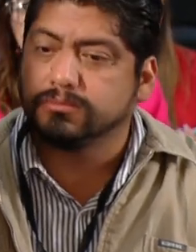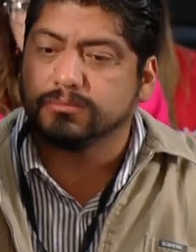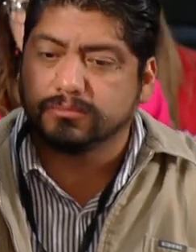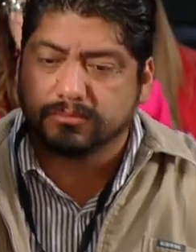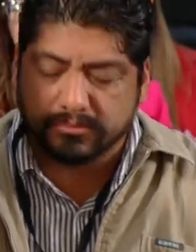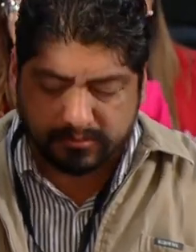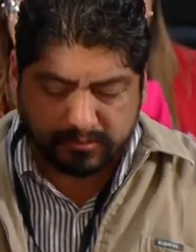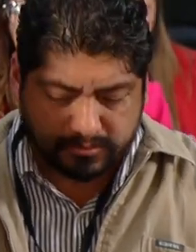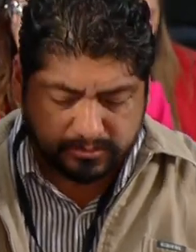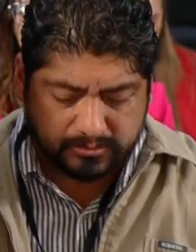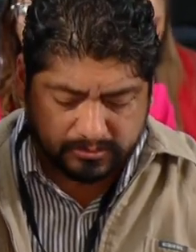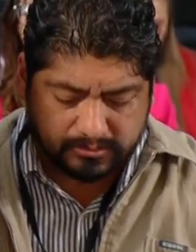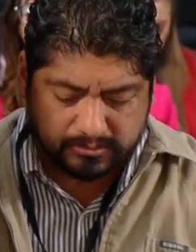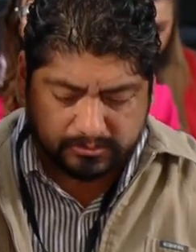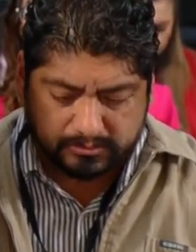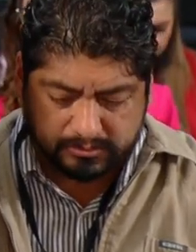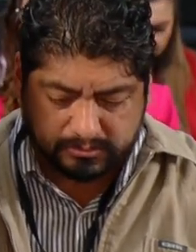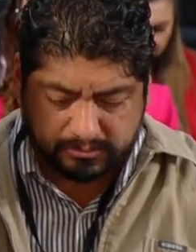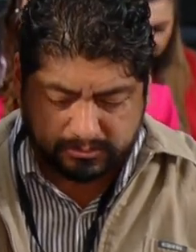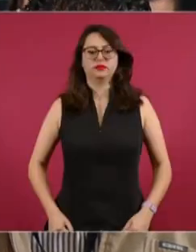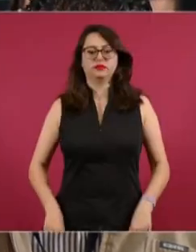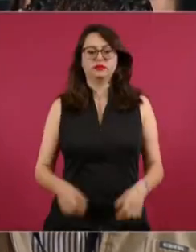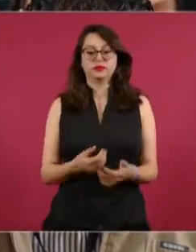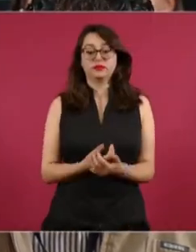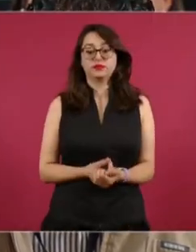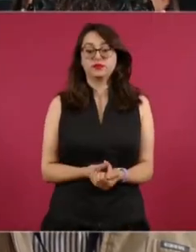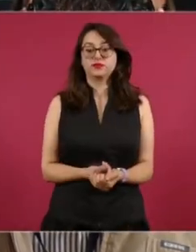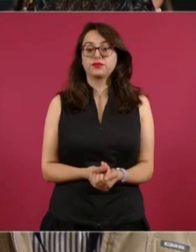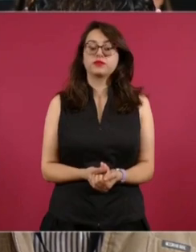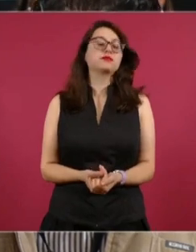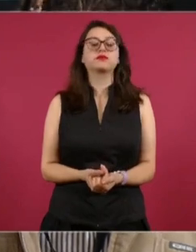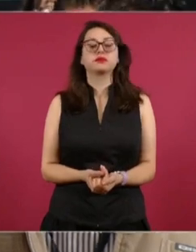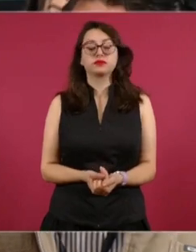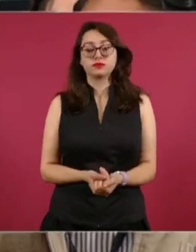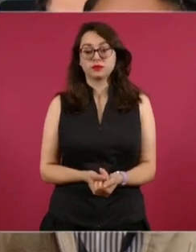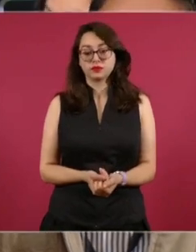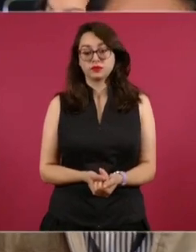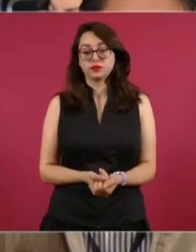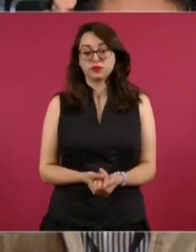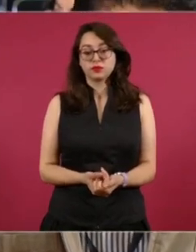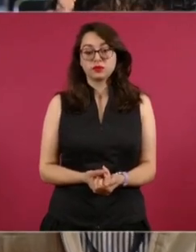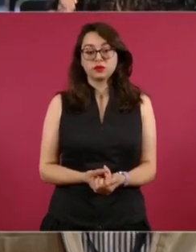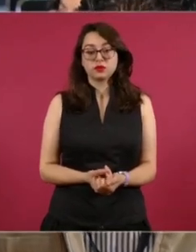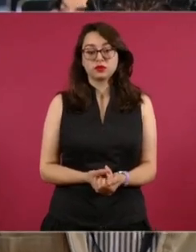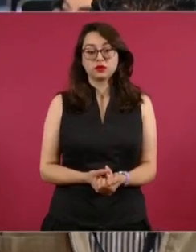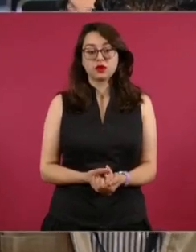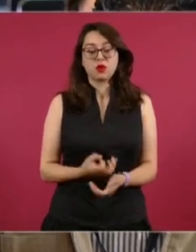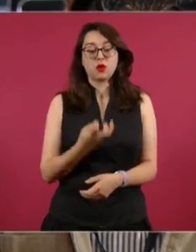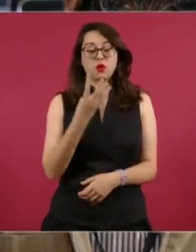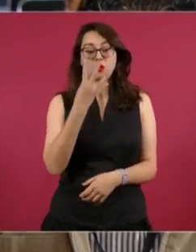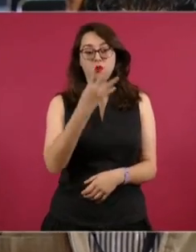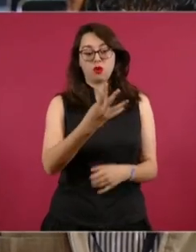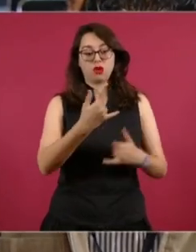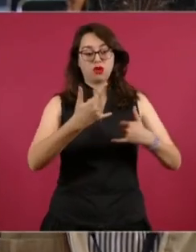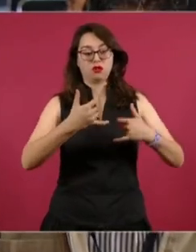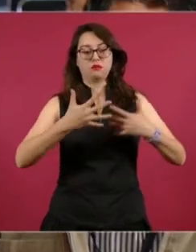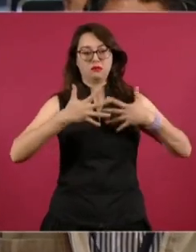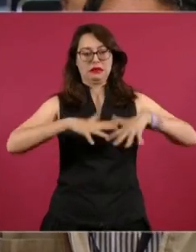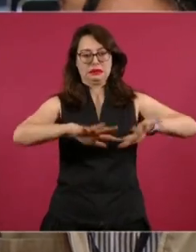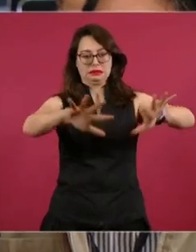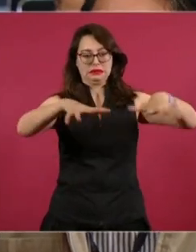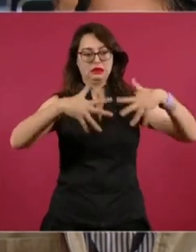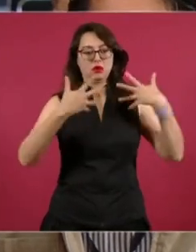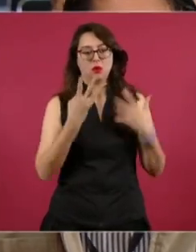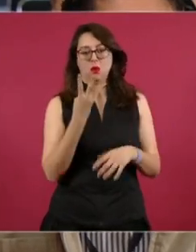olas. Cuatro sobrevivieron, siete continuaron desaparecidos por un tiempo. Hasta ayer se habían